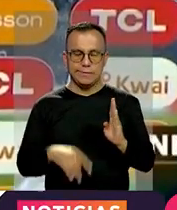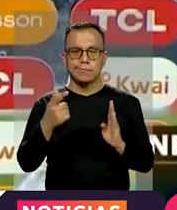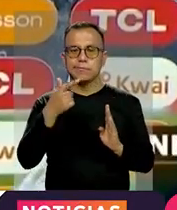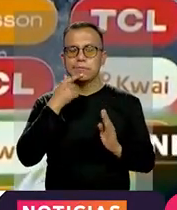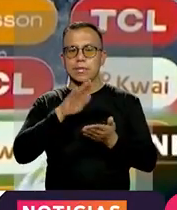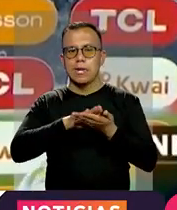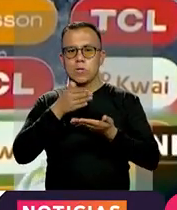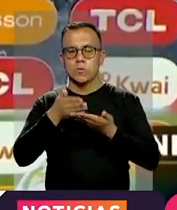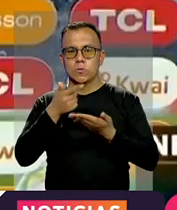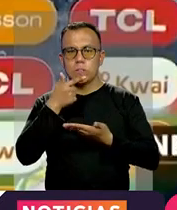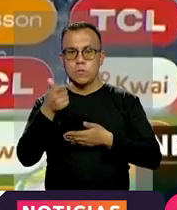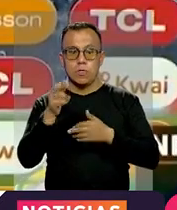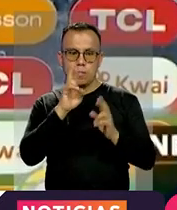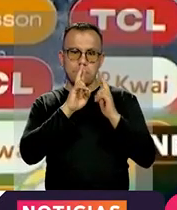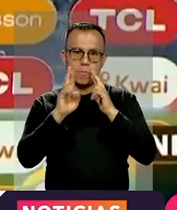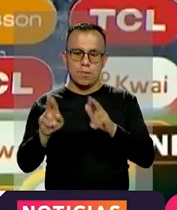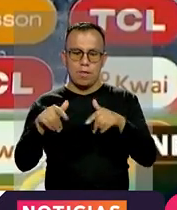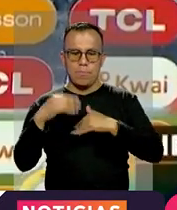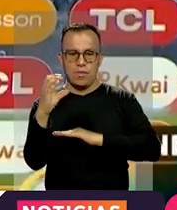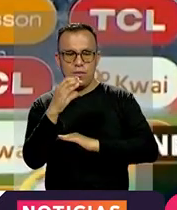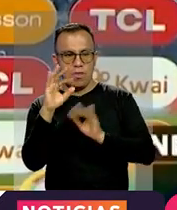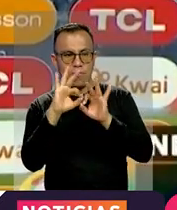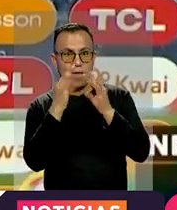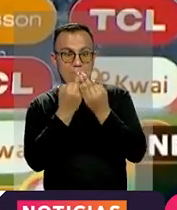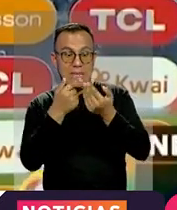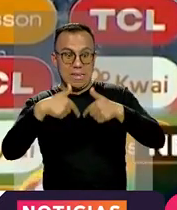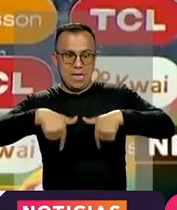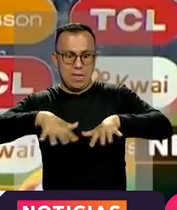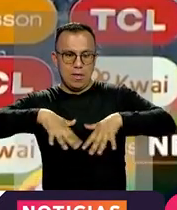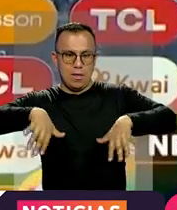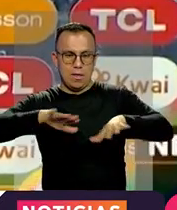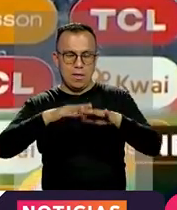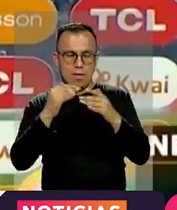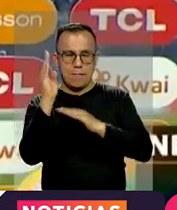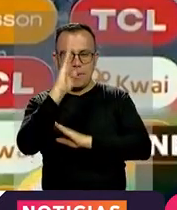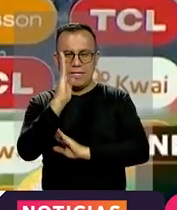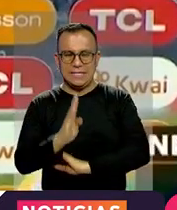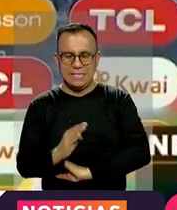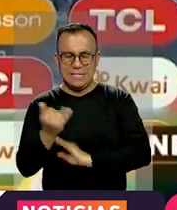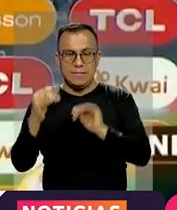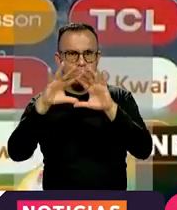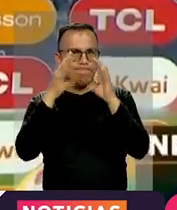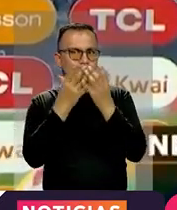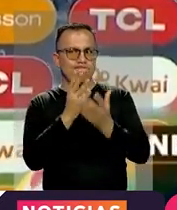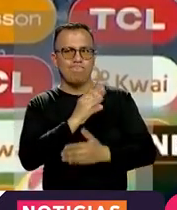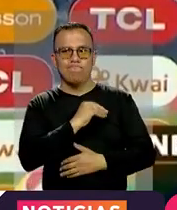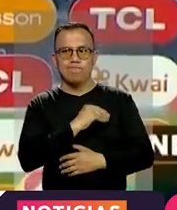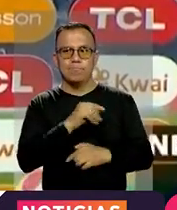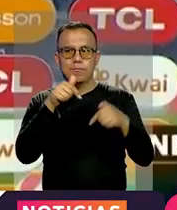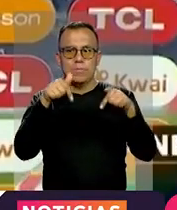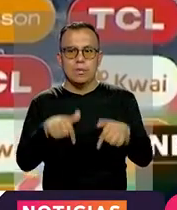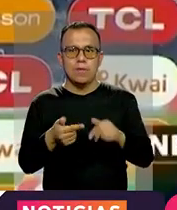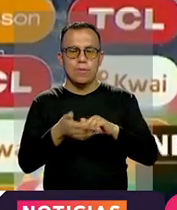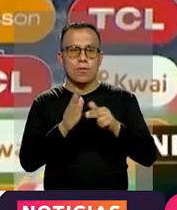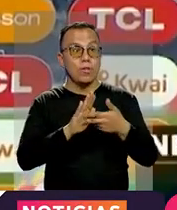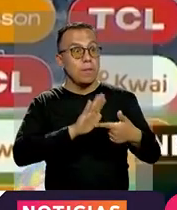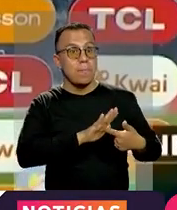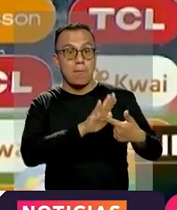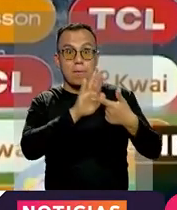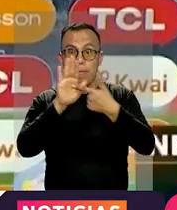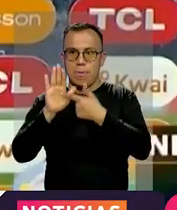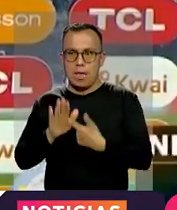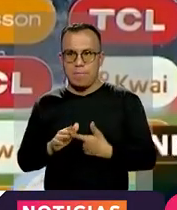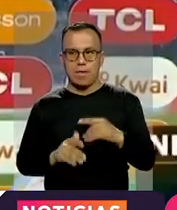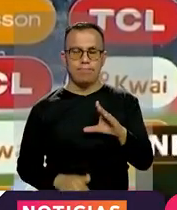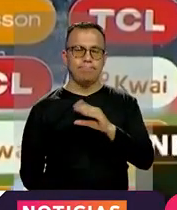para Brasil, de representar a mi país, a mi familia. Vivimos en un momento muy inusual en todo el mundo, no solo aquí. Y ser un espejo para alguien es